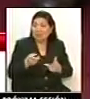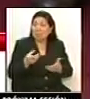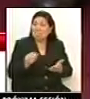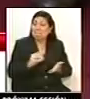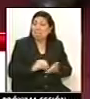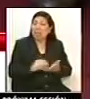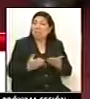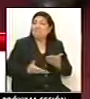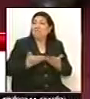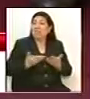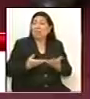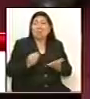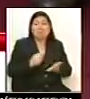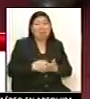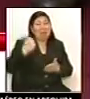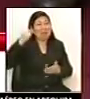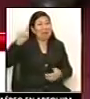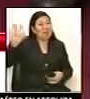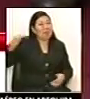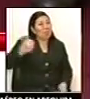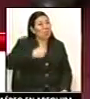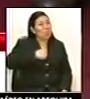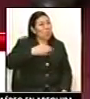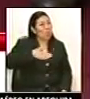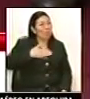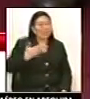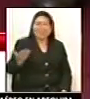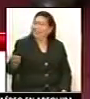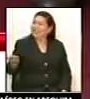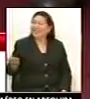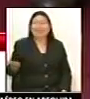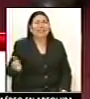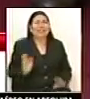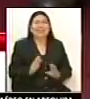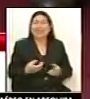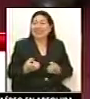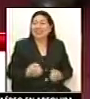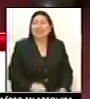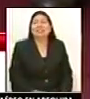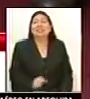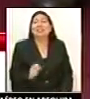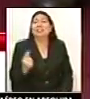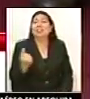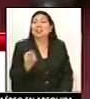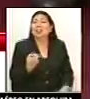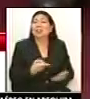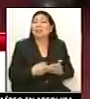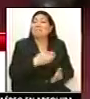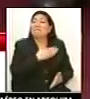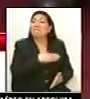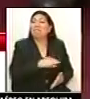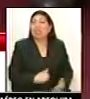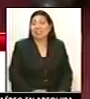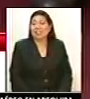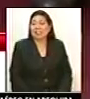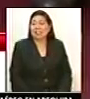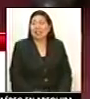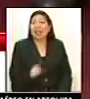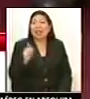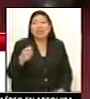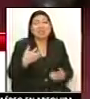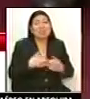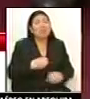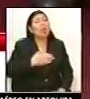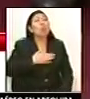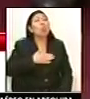mayores facilidades para tener más ganancias. No tiene ningún argumento técnico, económico, sino solamente un favoritismo lobista a estas